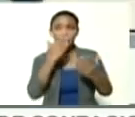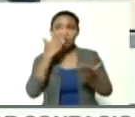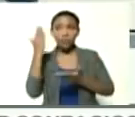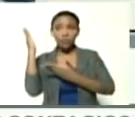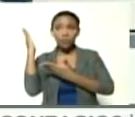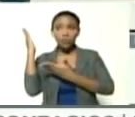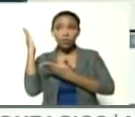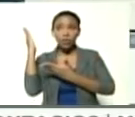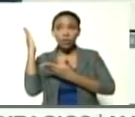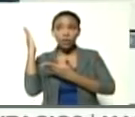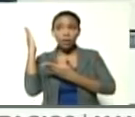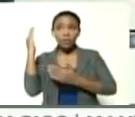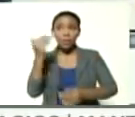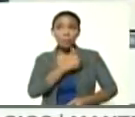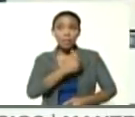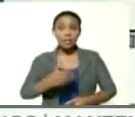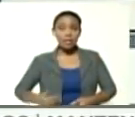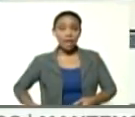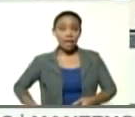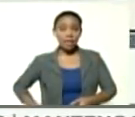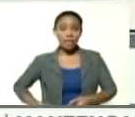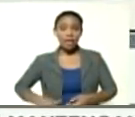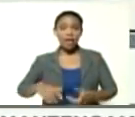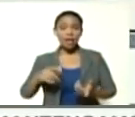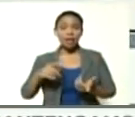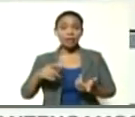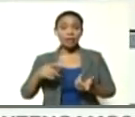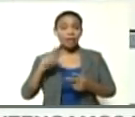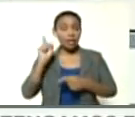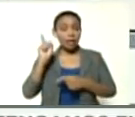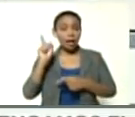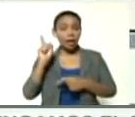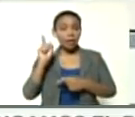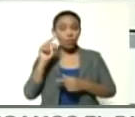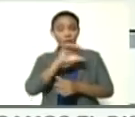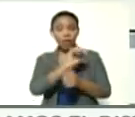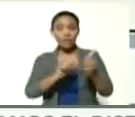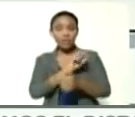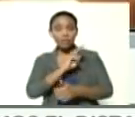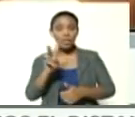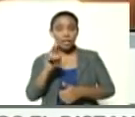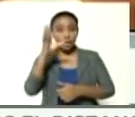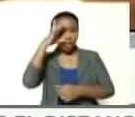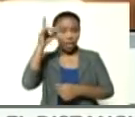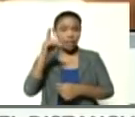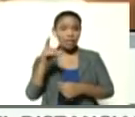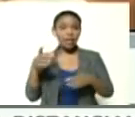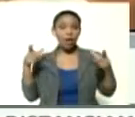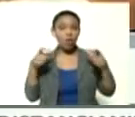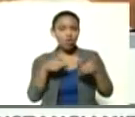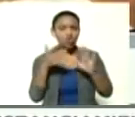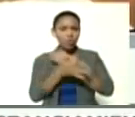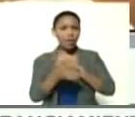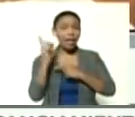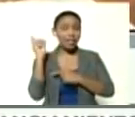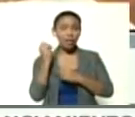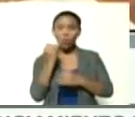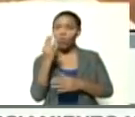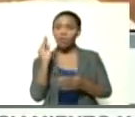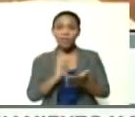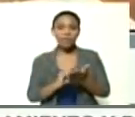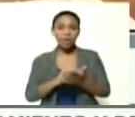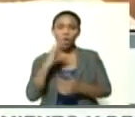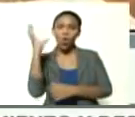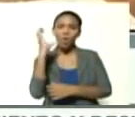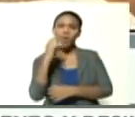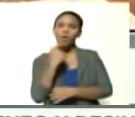del presidente Maduro con el señor Guterres, de nuestra vicepresidenta Delcy Rodríguez. ¿Cuántas veces Colombia